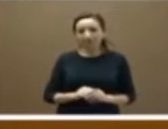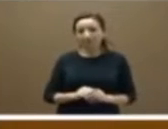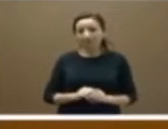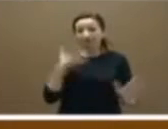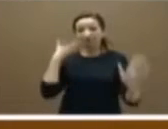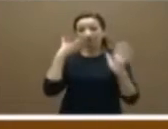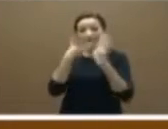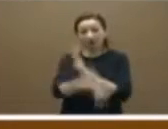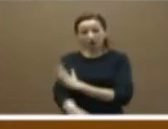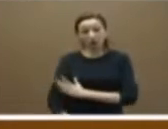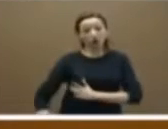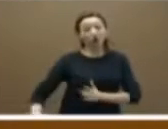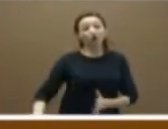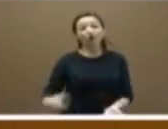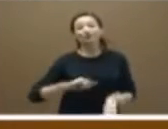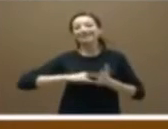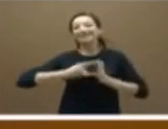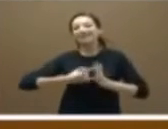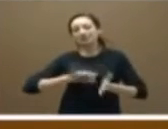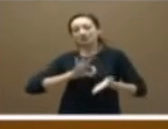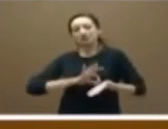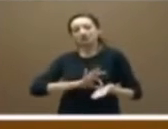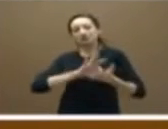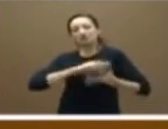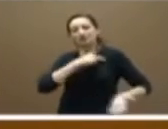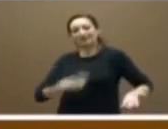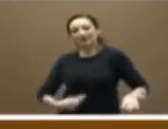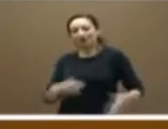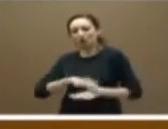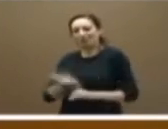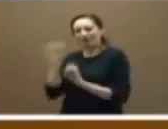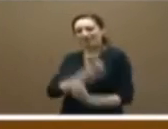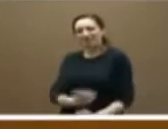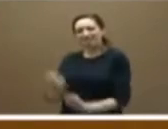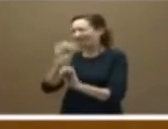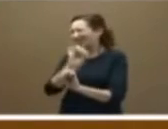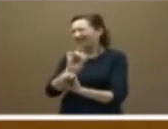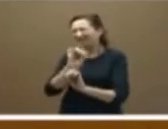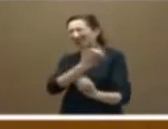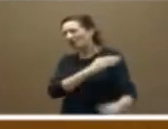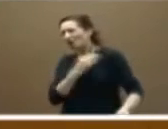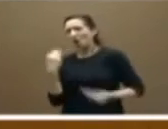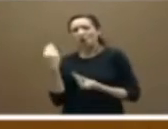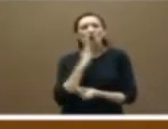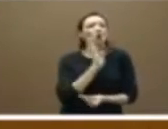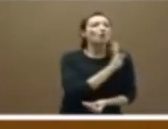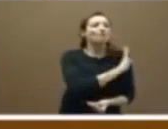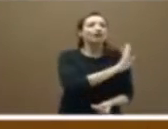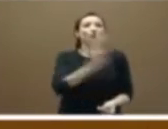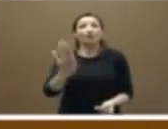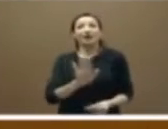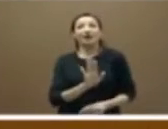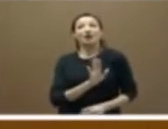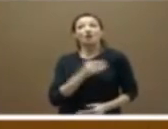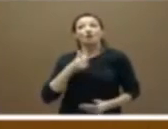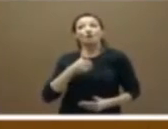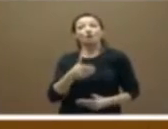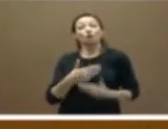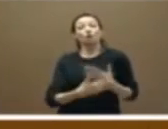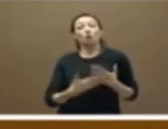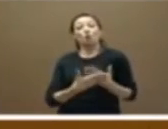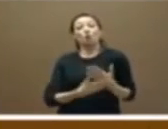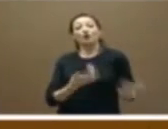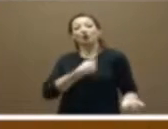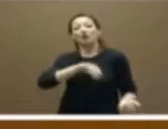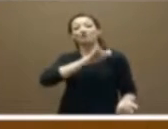Definición de un sistema sanitario para defender con la mayor de las potencias ante el futuro Gobierno de España la financiación